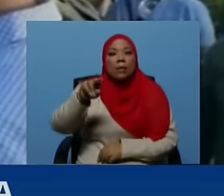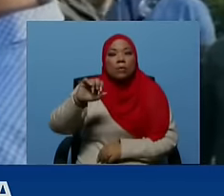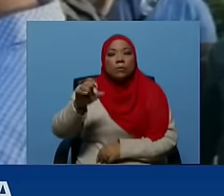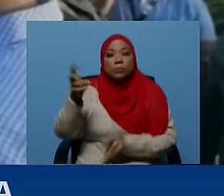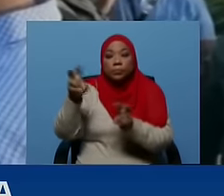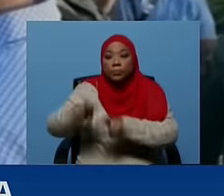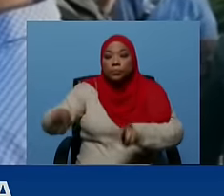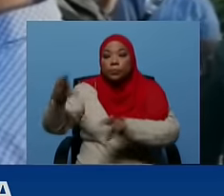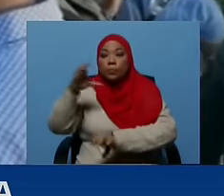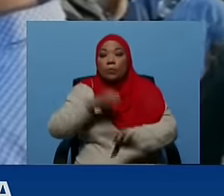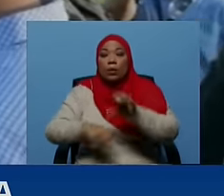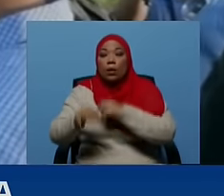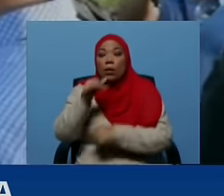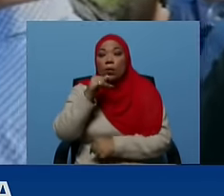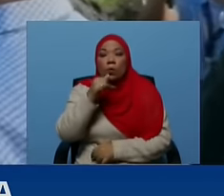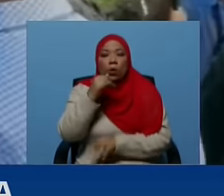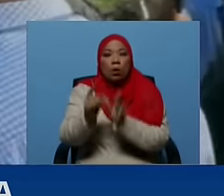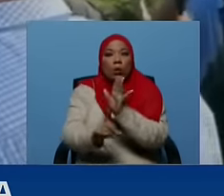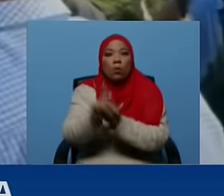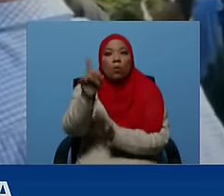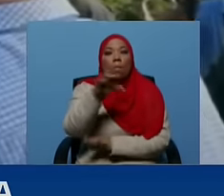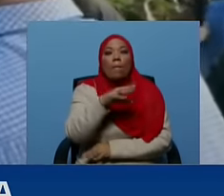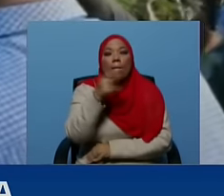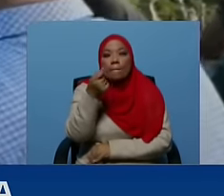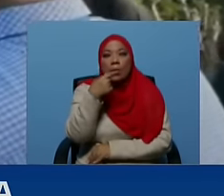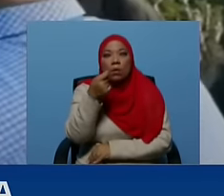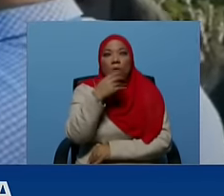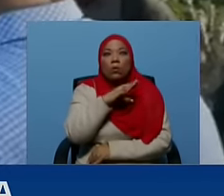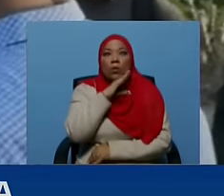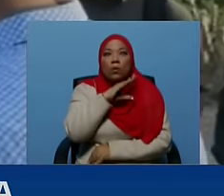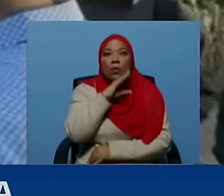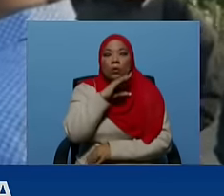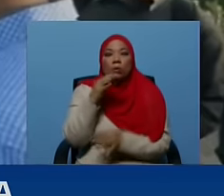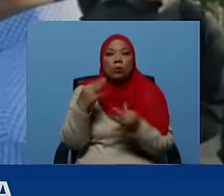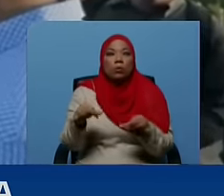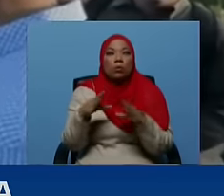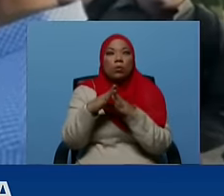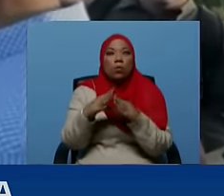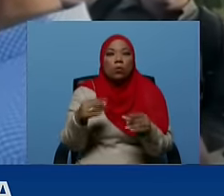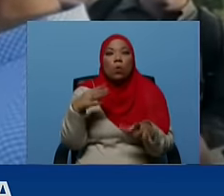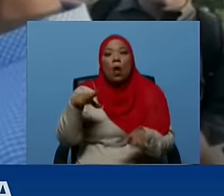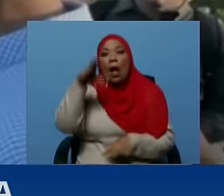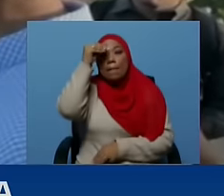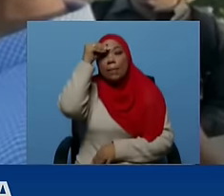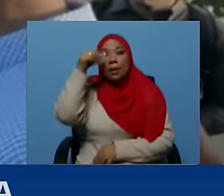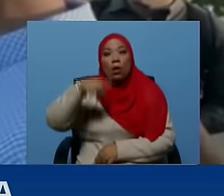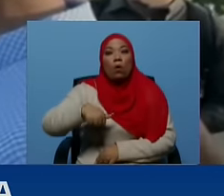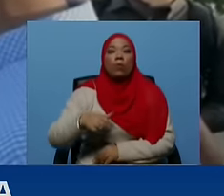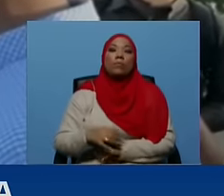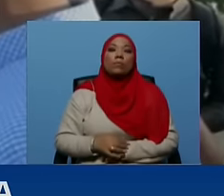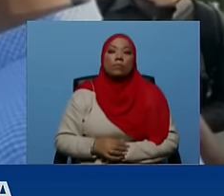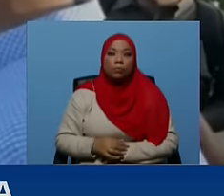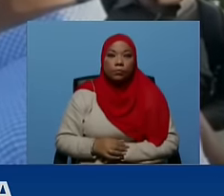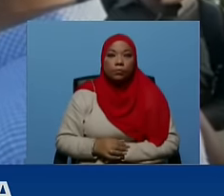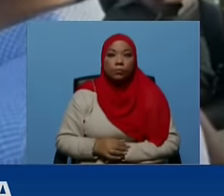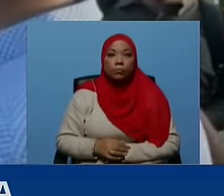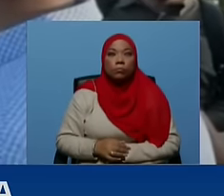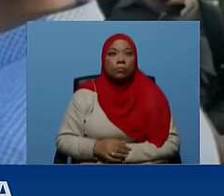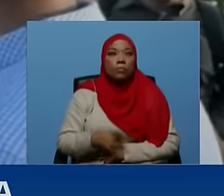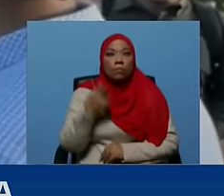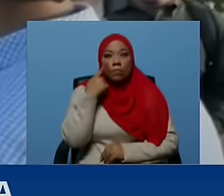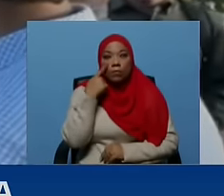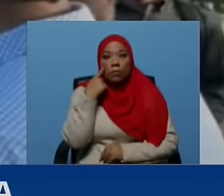investigaciones científicas para esas medicina mira todo lo que uno aprende de ustedes si nosotros aquí por esta